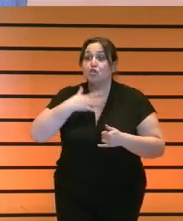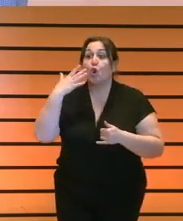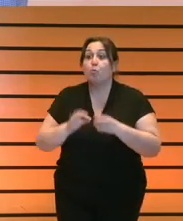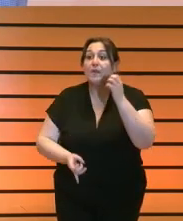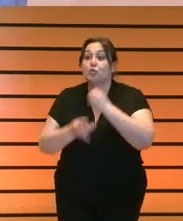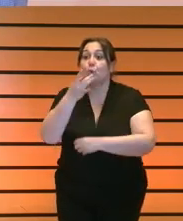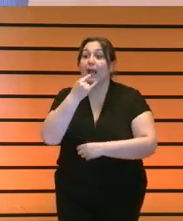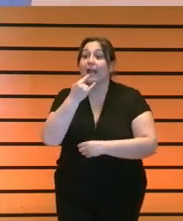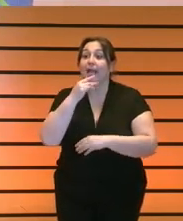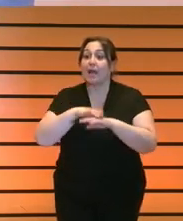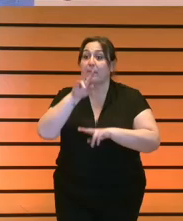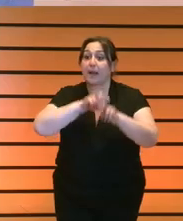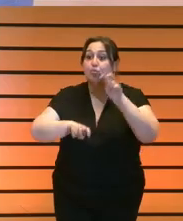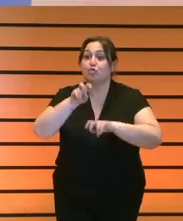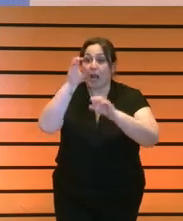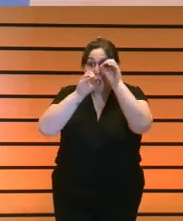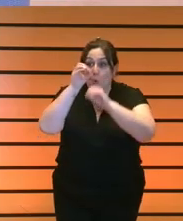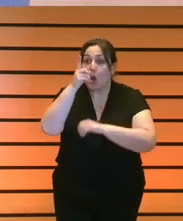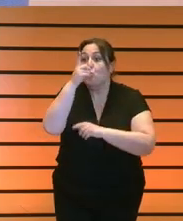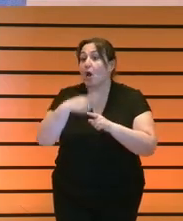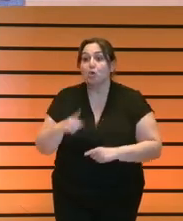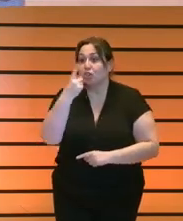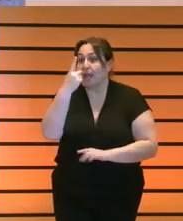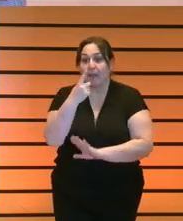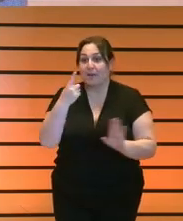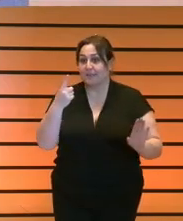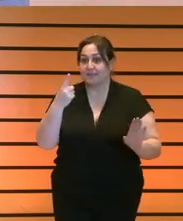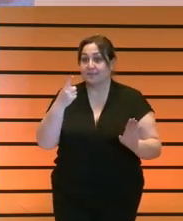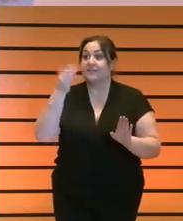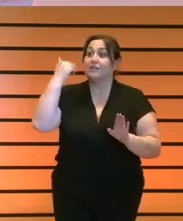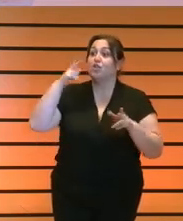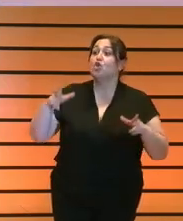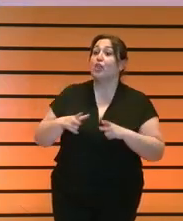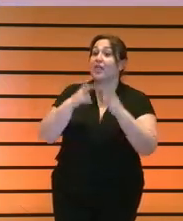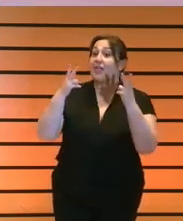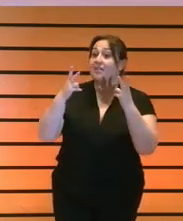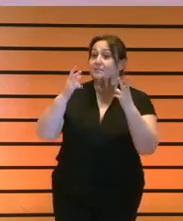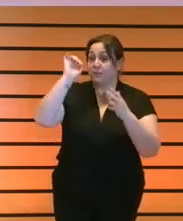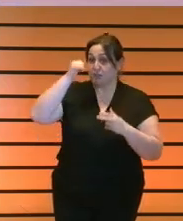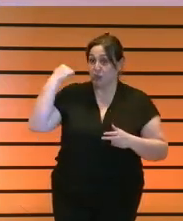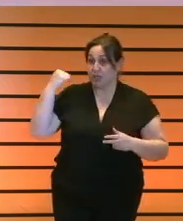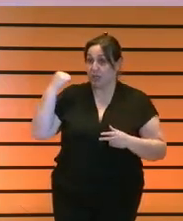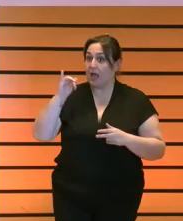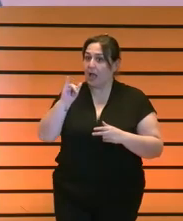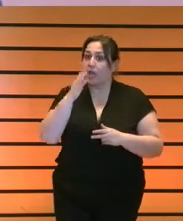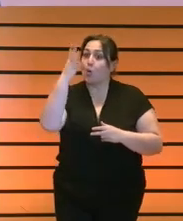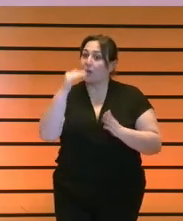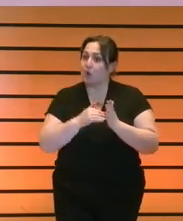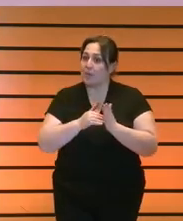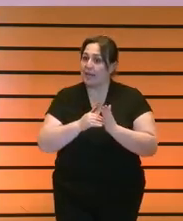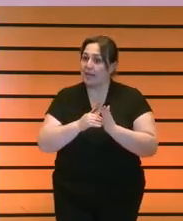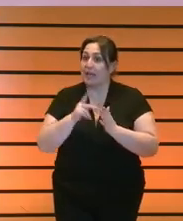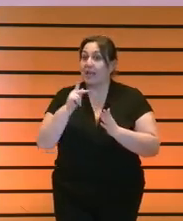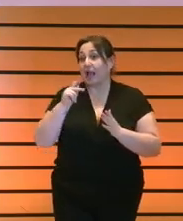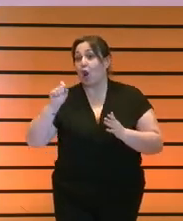Google. Decíamos eso, esas sociedades prehistóricas tenían 4.000 calorías a su disponibilidad. Ahora mismo un estadounidense